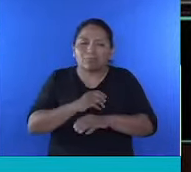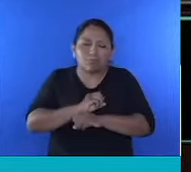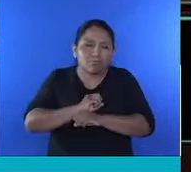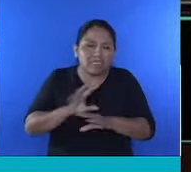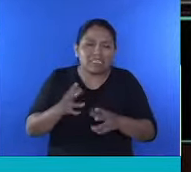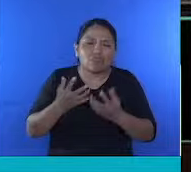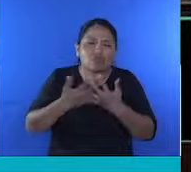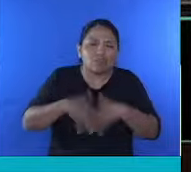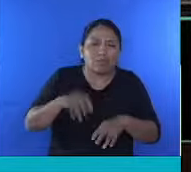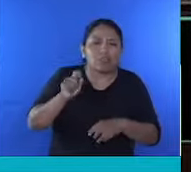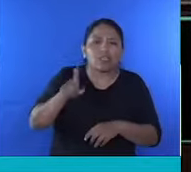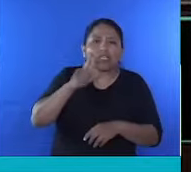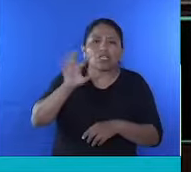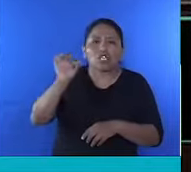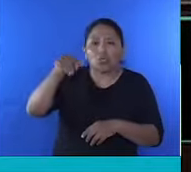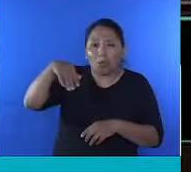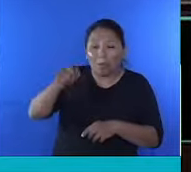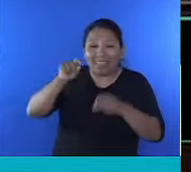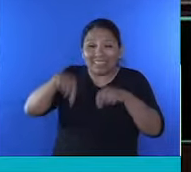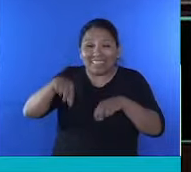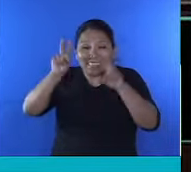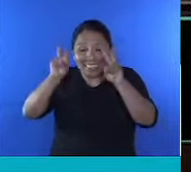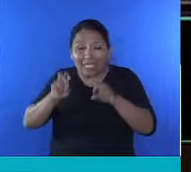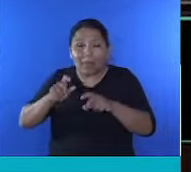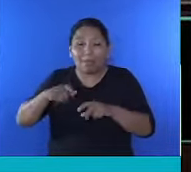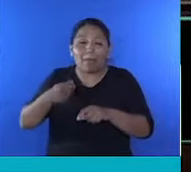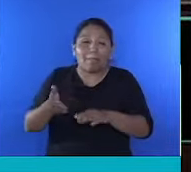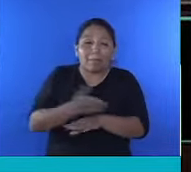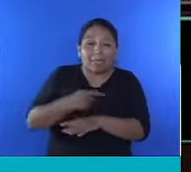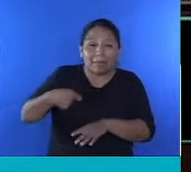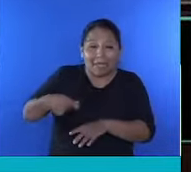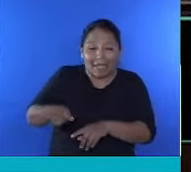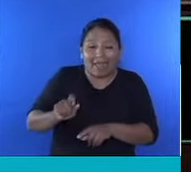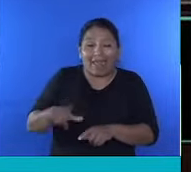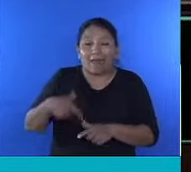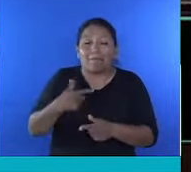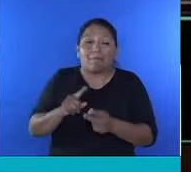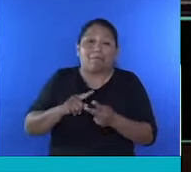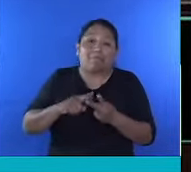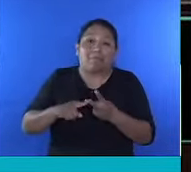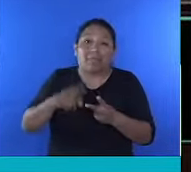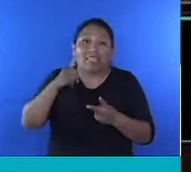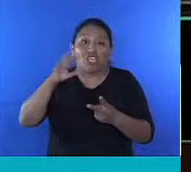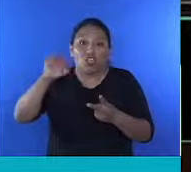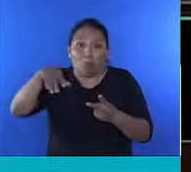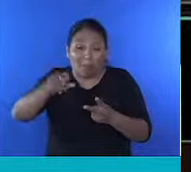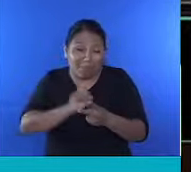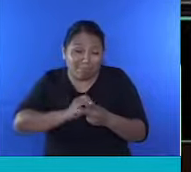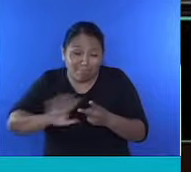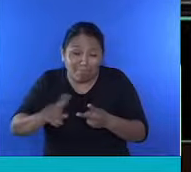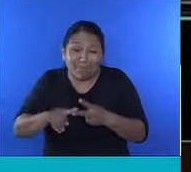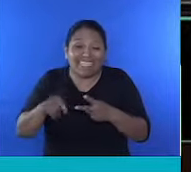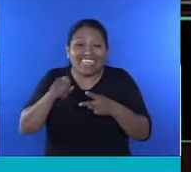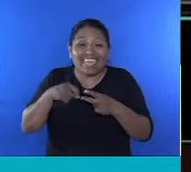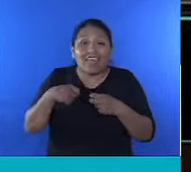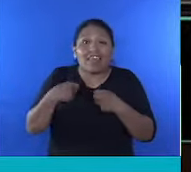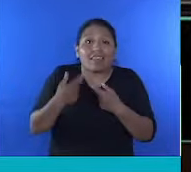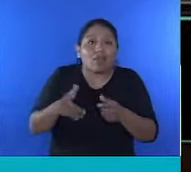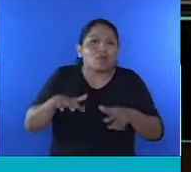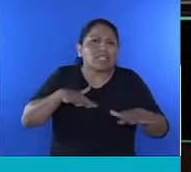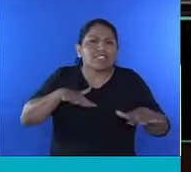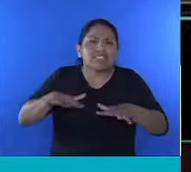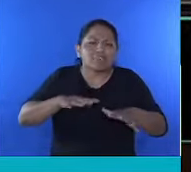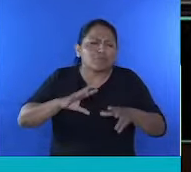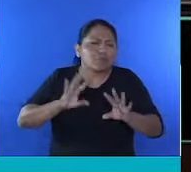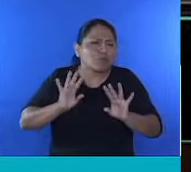yoma este tema de las prepagas más el pésimo funcionamiento de ioma están generando una situación